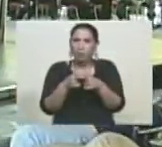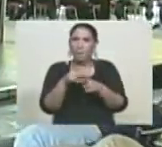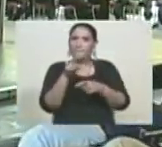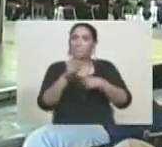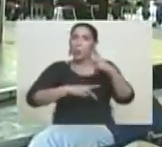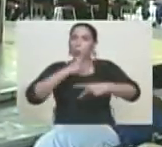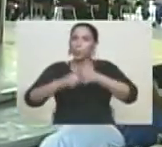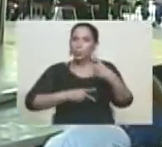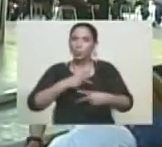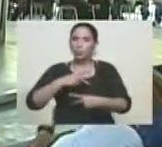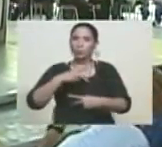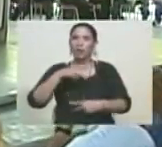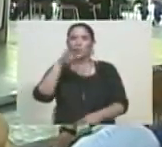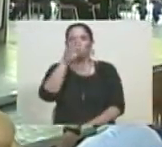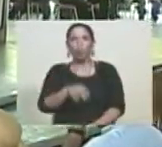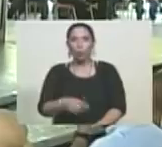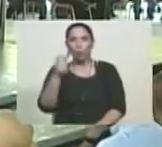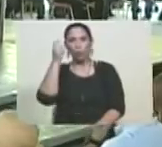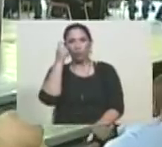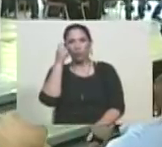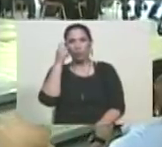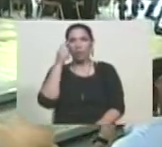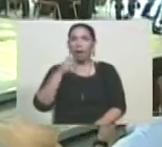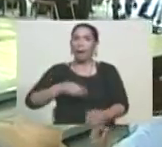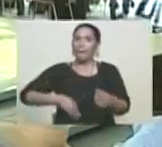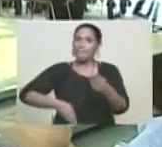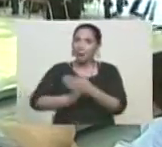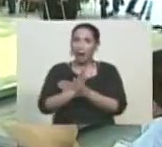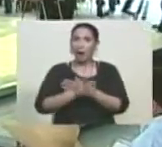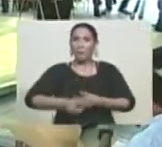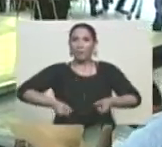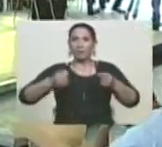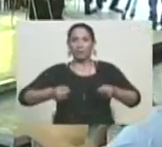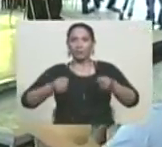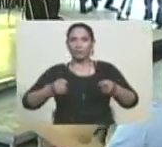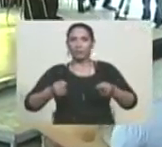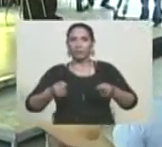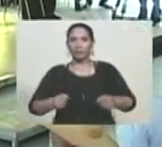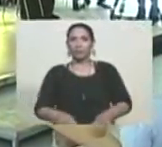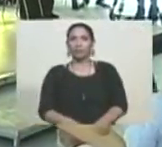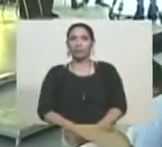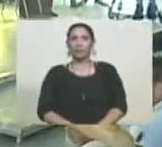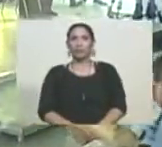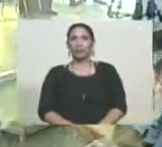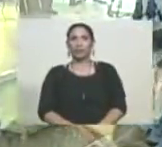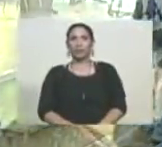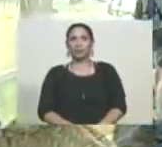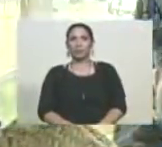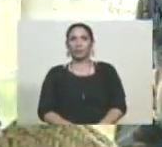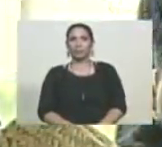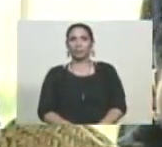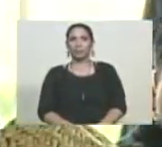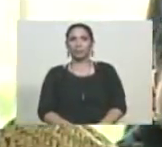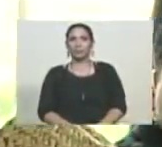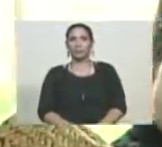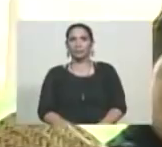día sale al mercado, al pueblo, la producción. Nosotros nos han, la guerra económica nos han atacado